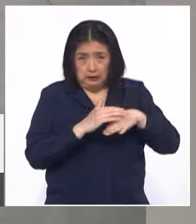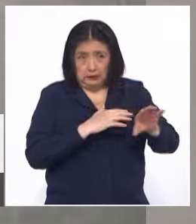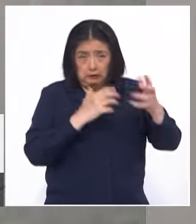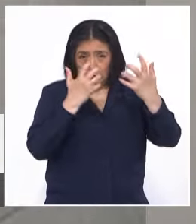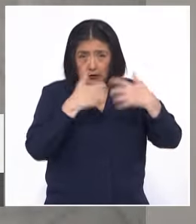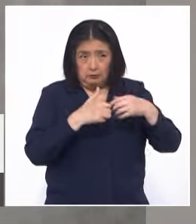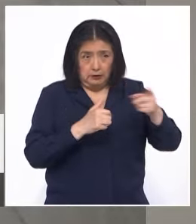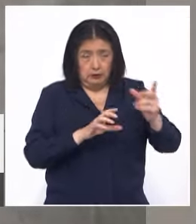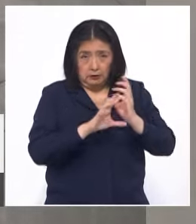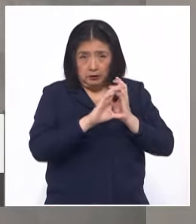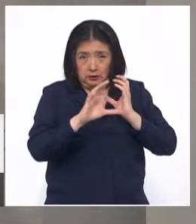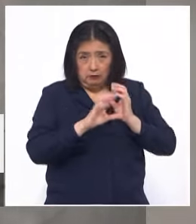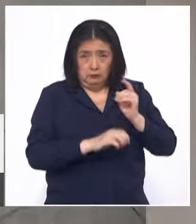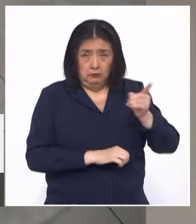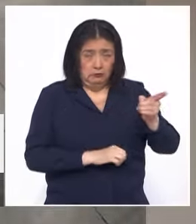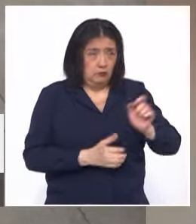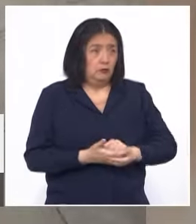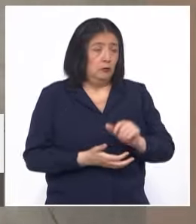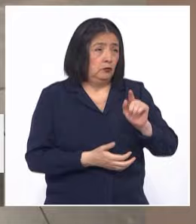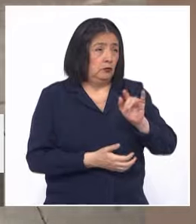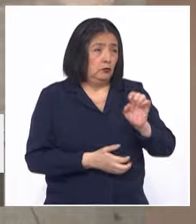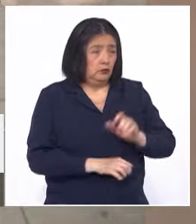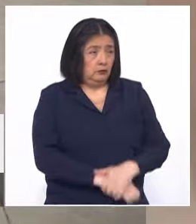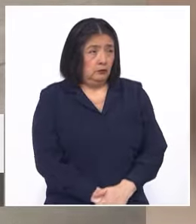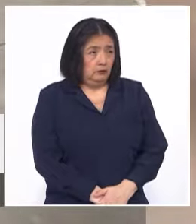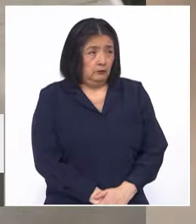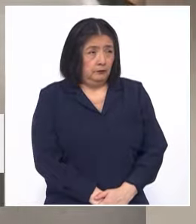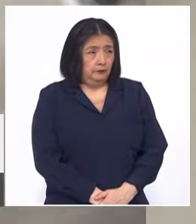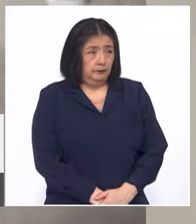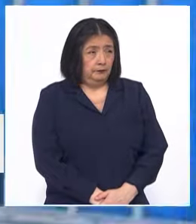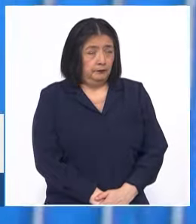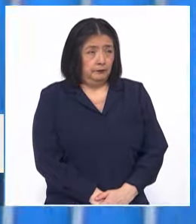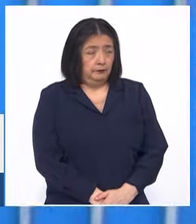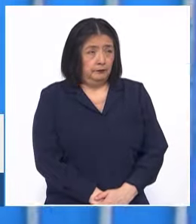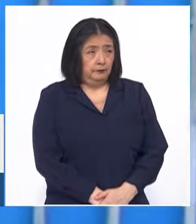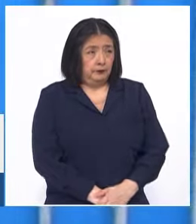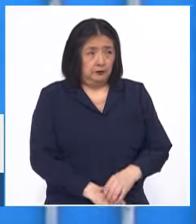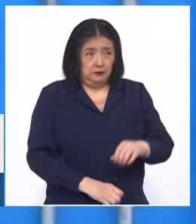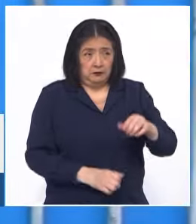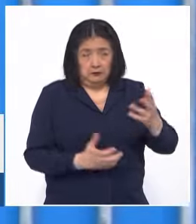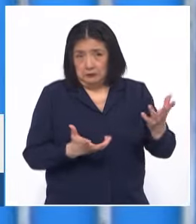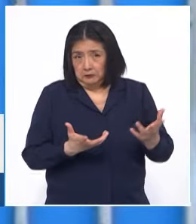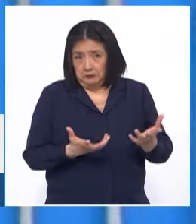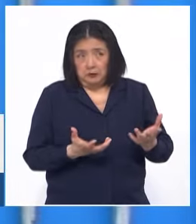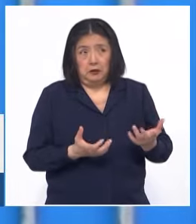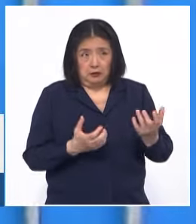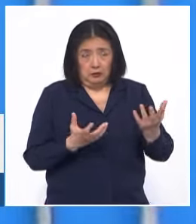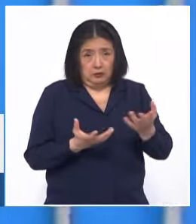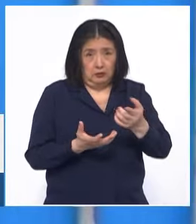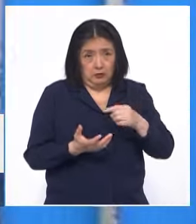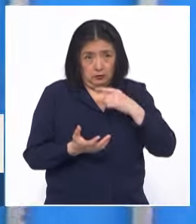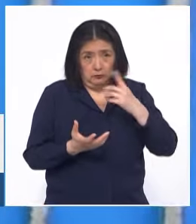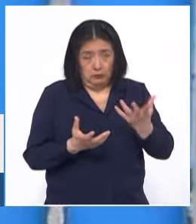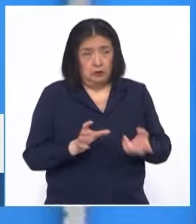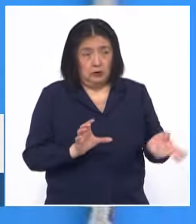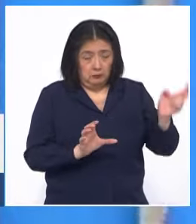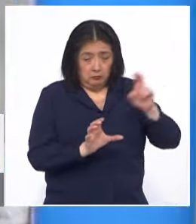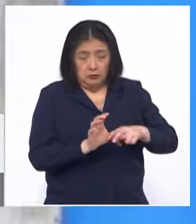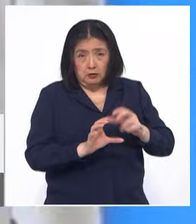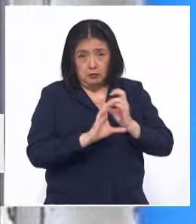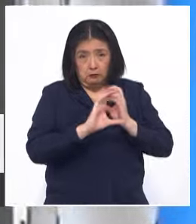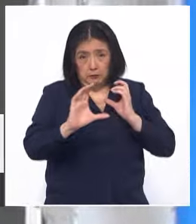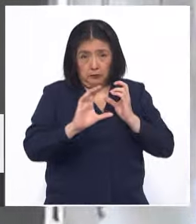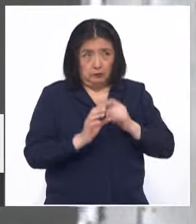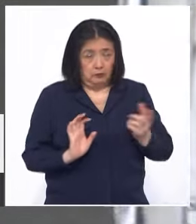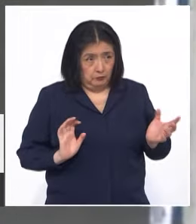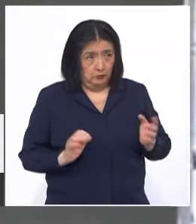empresa de transportes tunesa prácticamente eh era eh pasajera De esta unidad de transporte público interprovincial